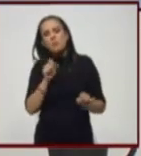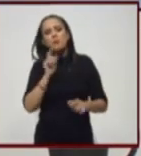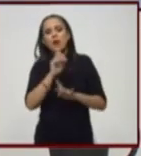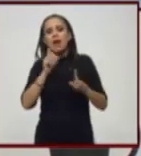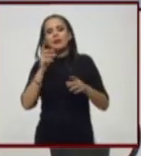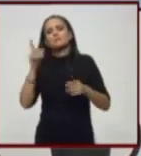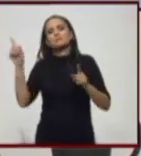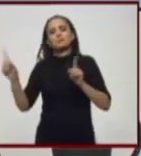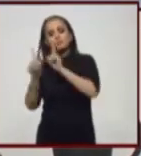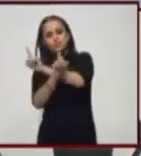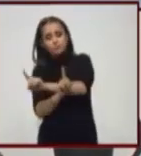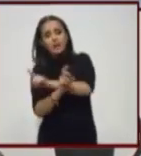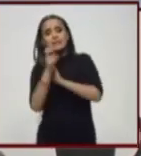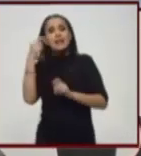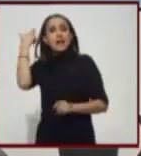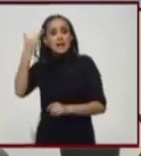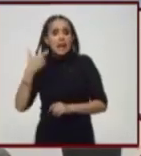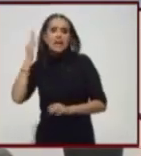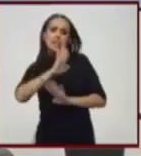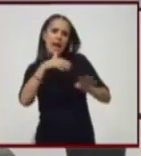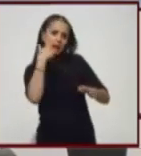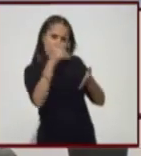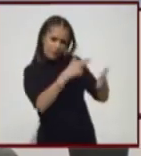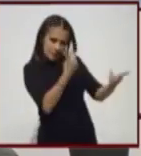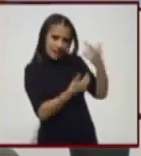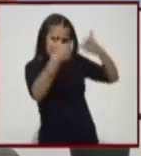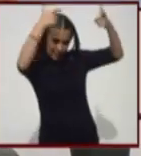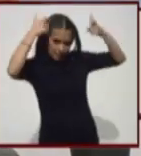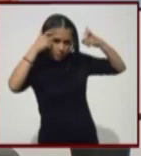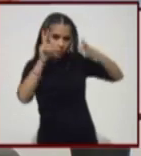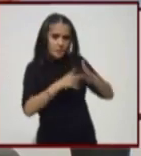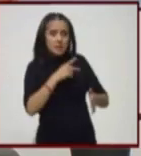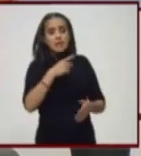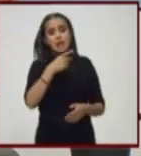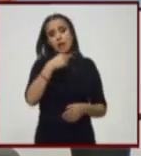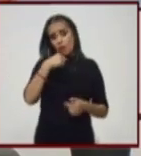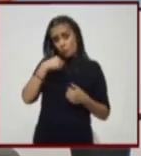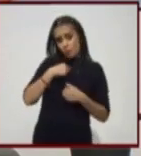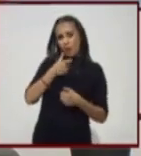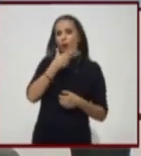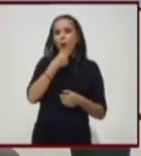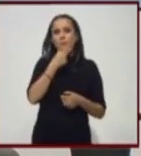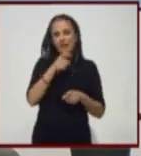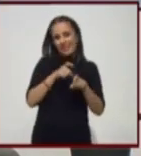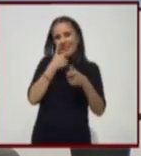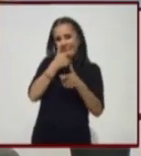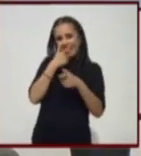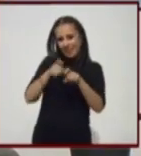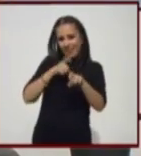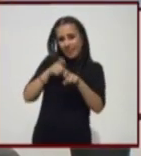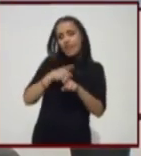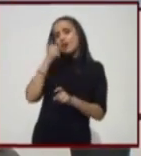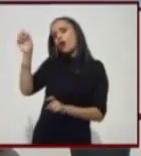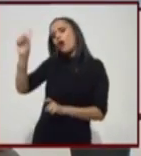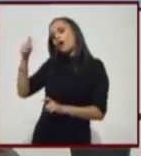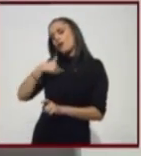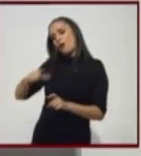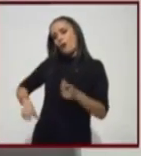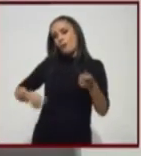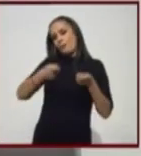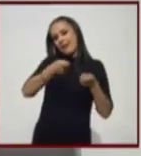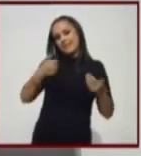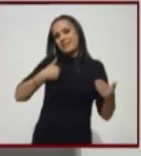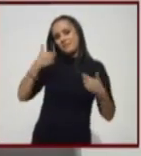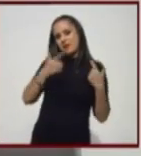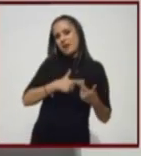conflicto viene cuando el rey quiere recuperar su corona y el bufón no esto de gobernar a ver vamos a ver lo